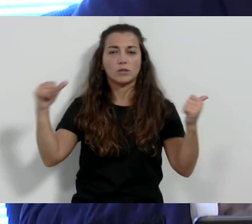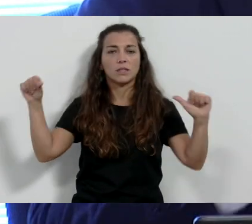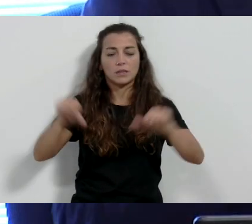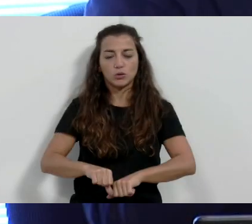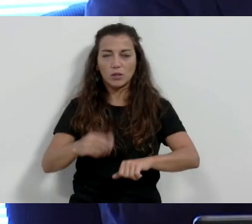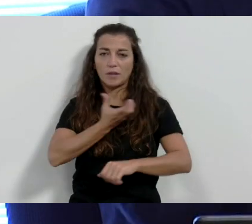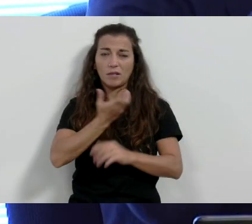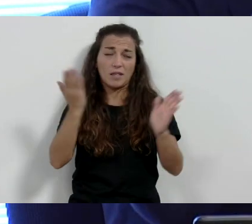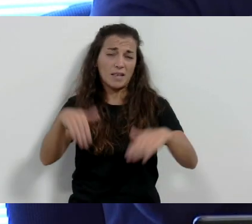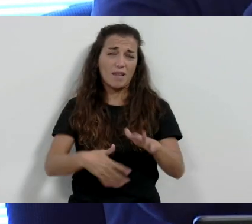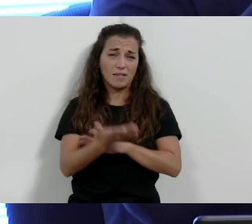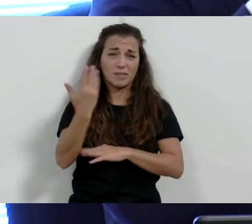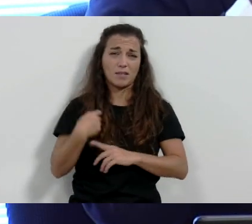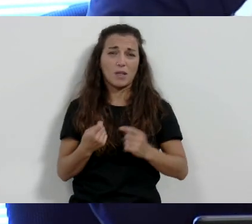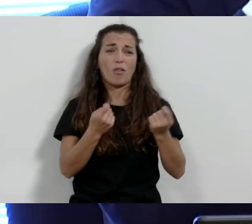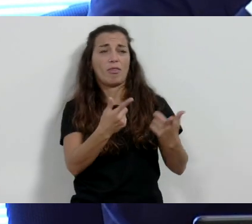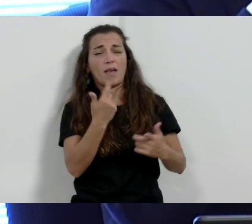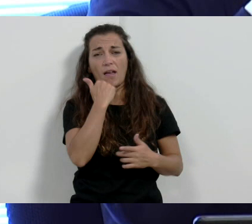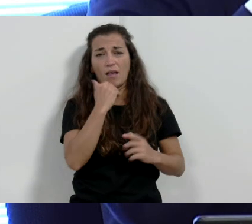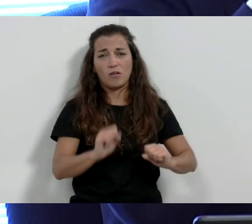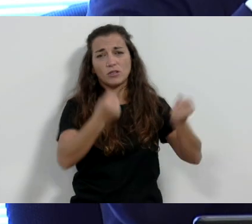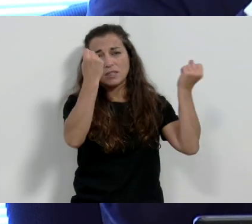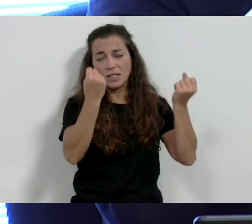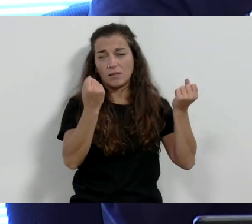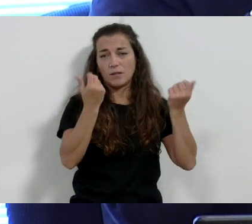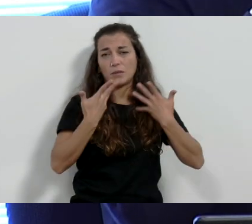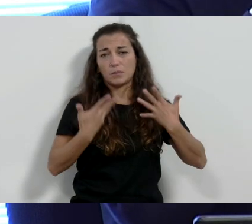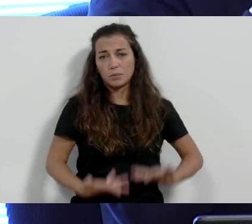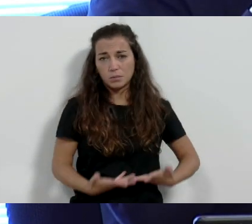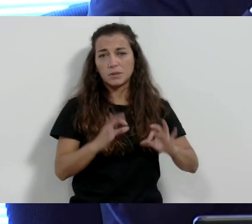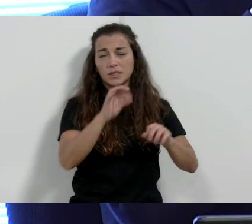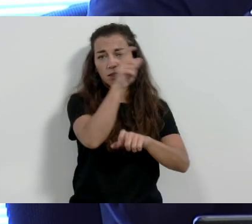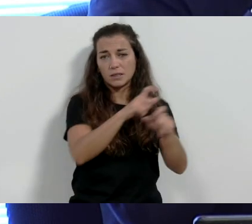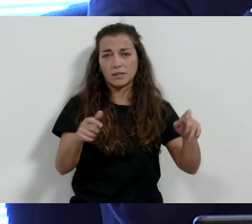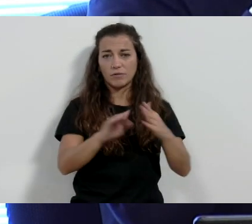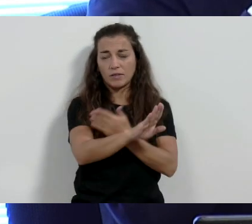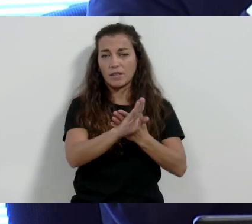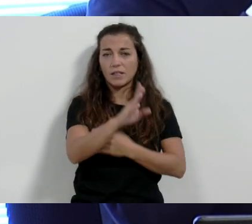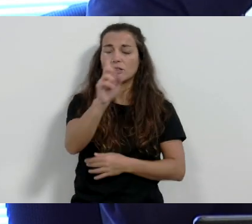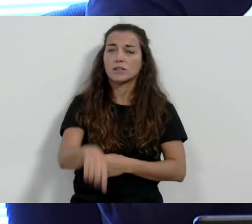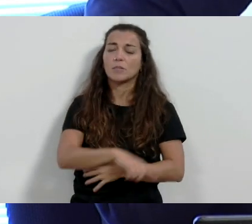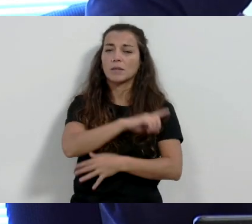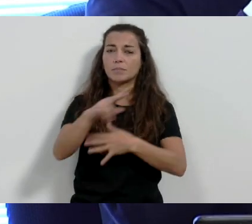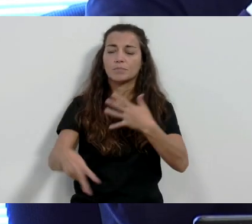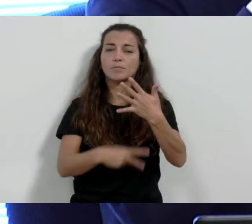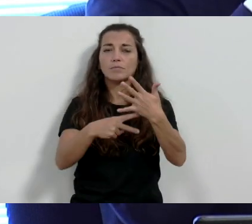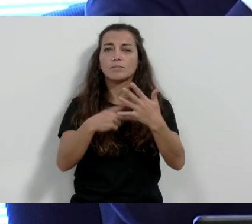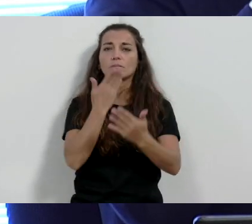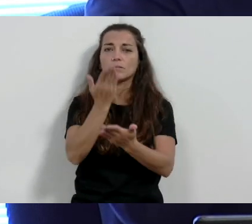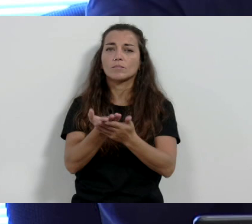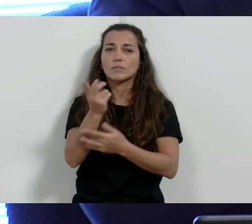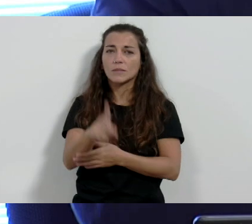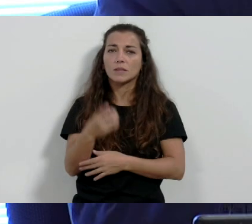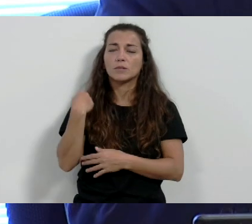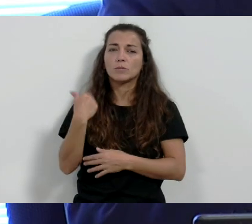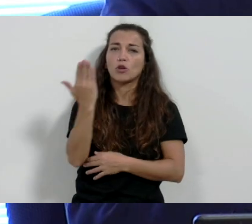usar estas instalaciones. Con carácter general, pedimos un 10% de rebaja para todas las instalaciones deportivas, para todo el uso de las instalaciones deportivas, también en las escuelas